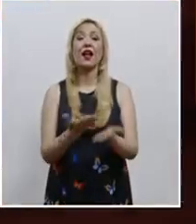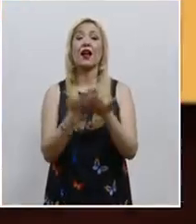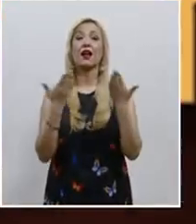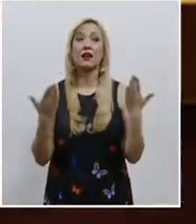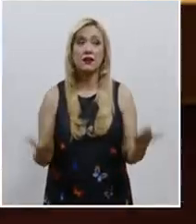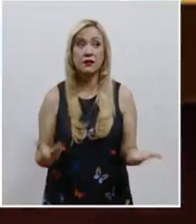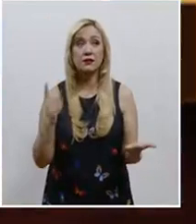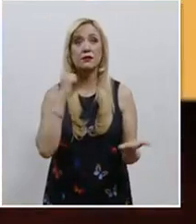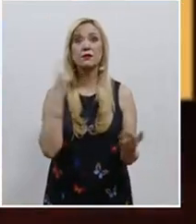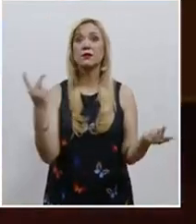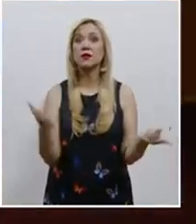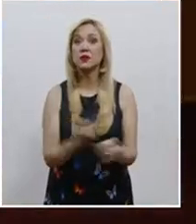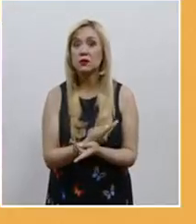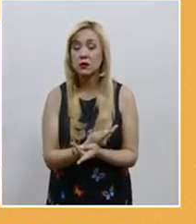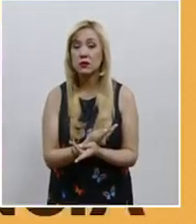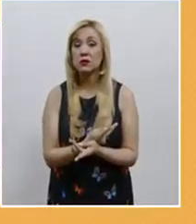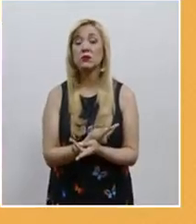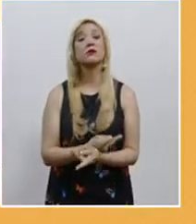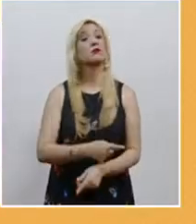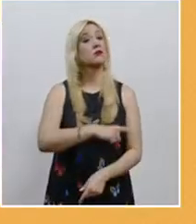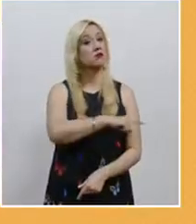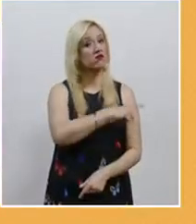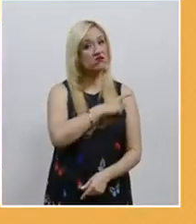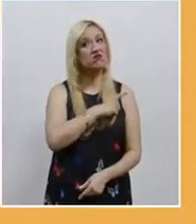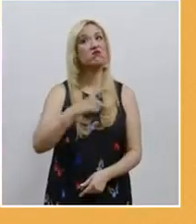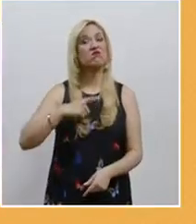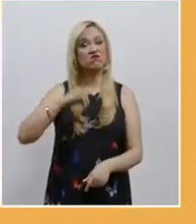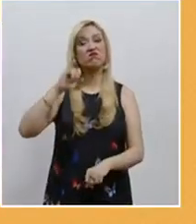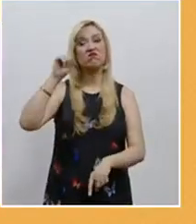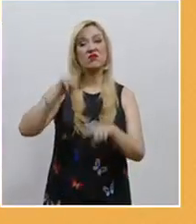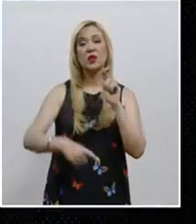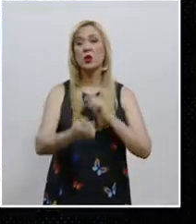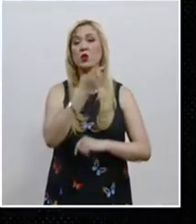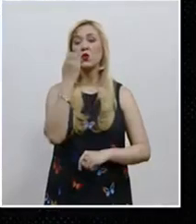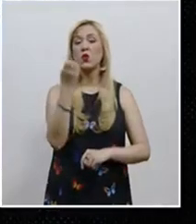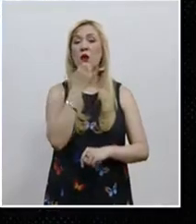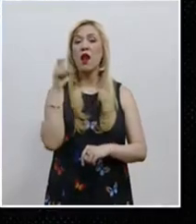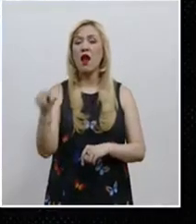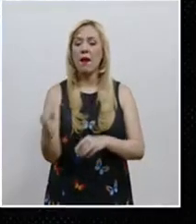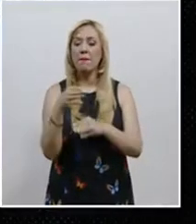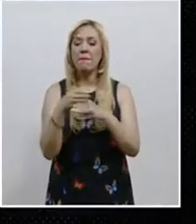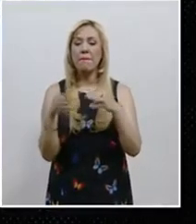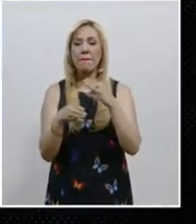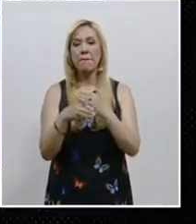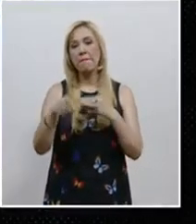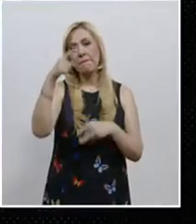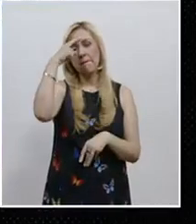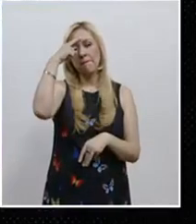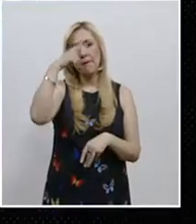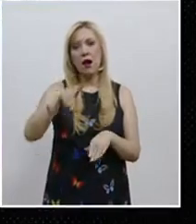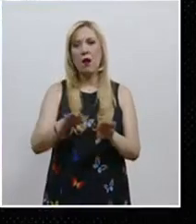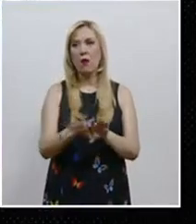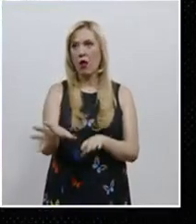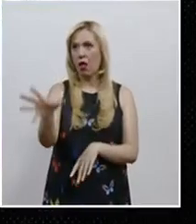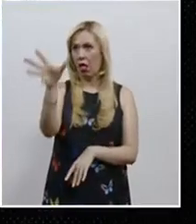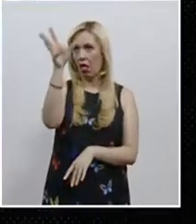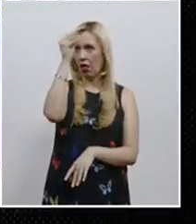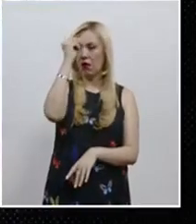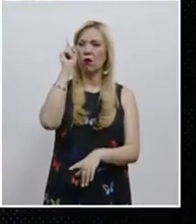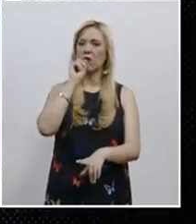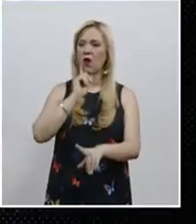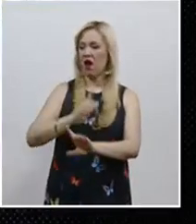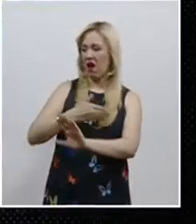Al regresar, deberán eliminar de programas educativos materiales que hagan apología de la violencia en contra de